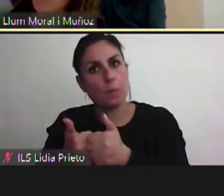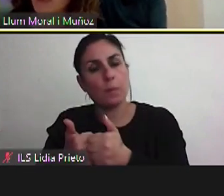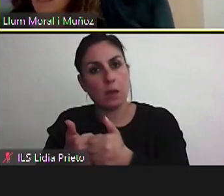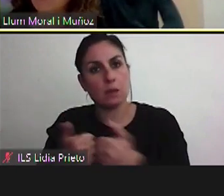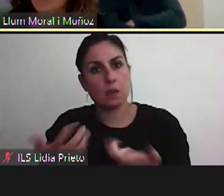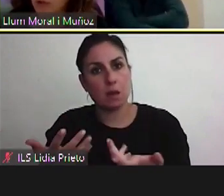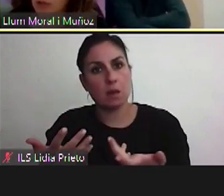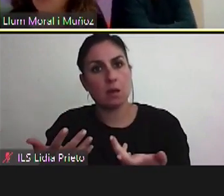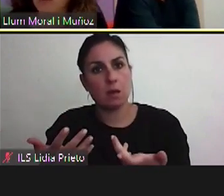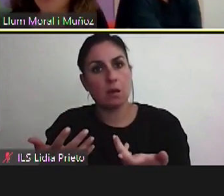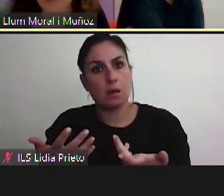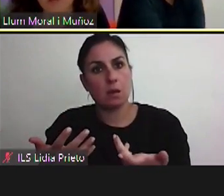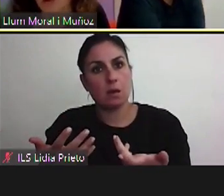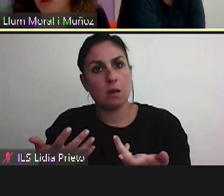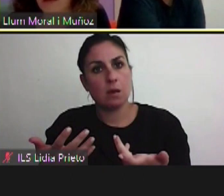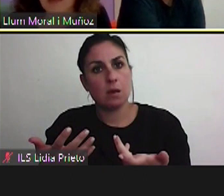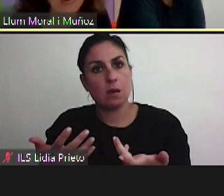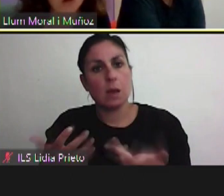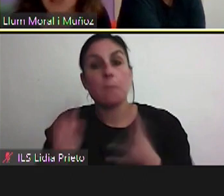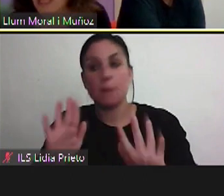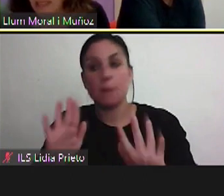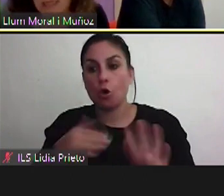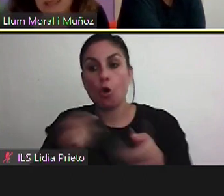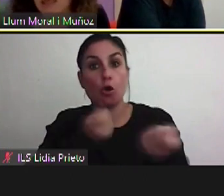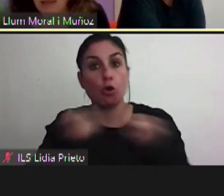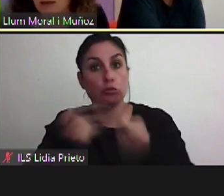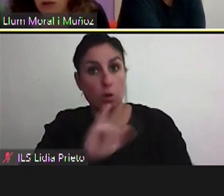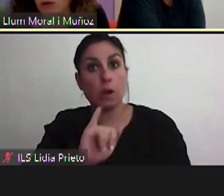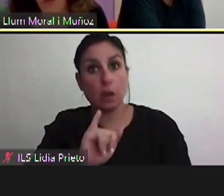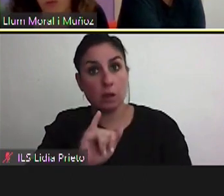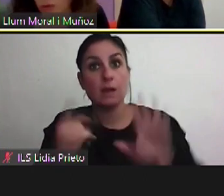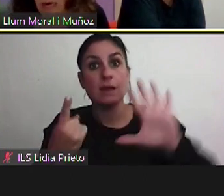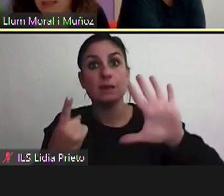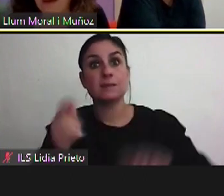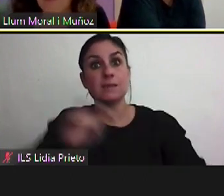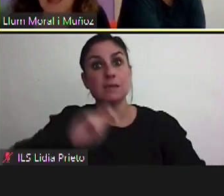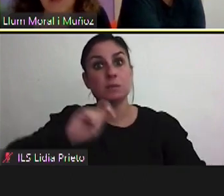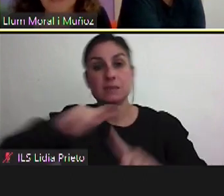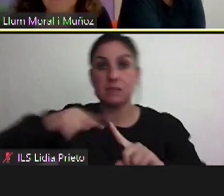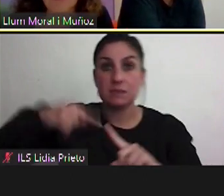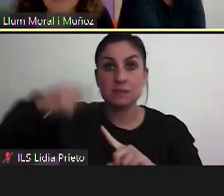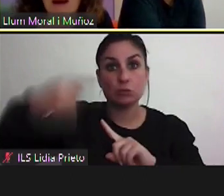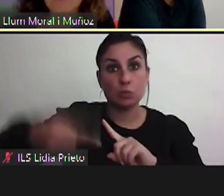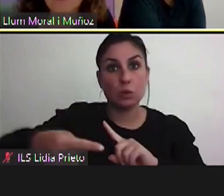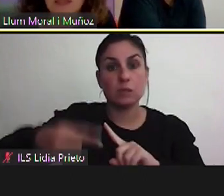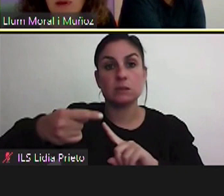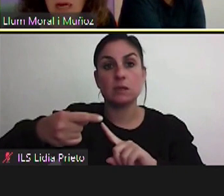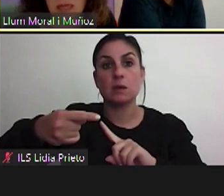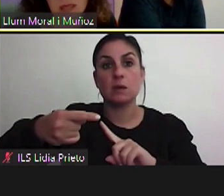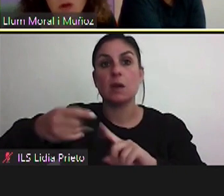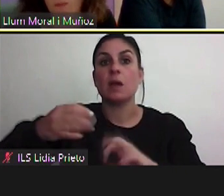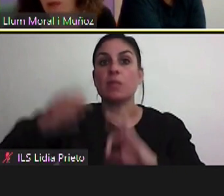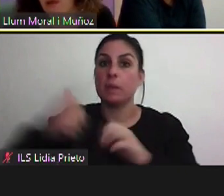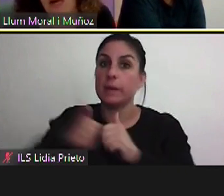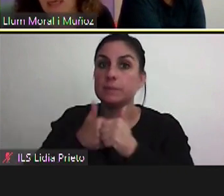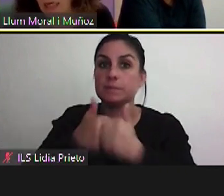hacer el sentido acompañada, pero hay ciertos momentos donde tengo que controlar. Esos 6 meses siguientes son brutales. Entonces, si alguien te